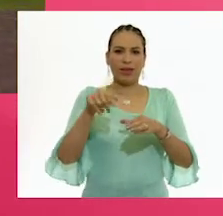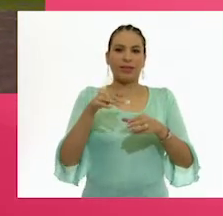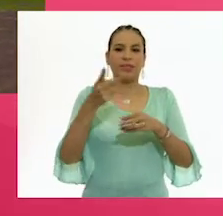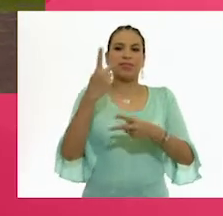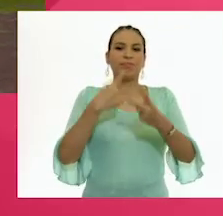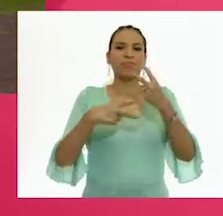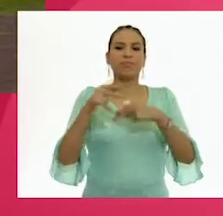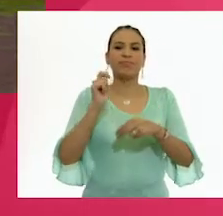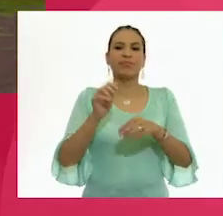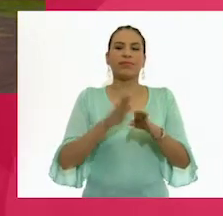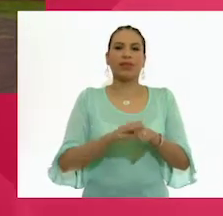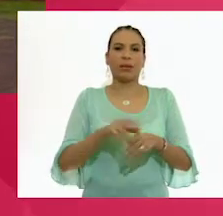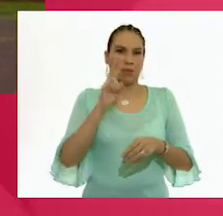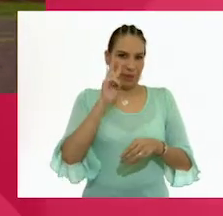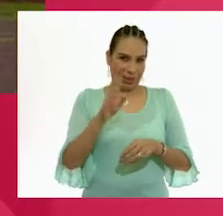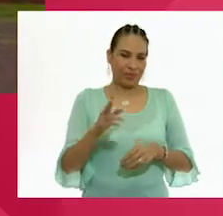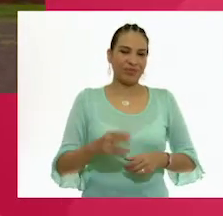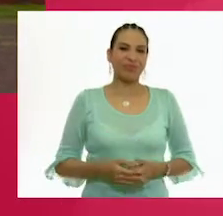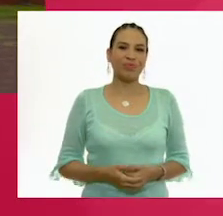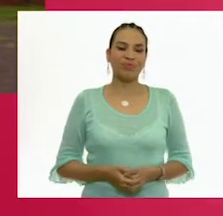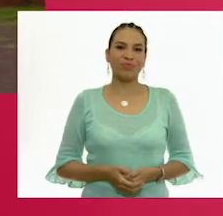acompañan? Vamos.